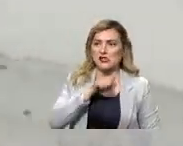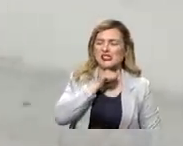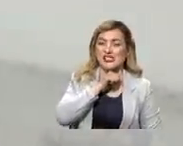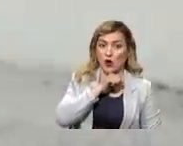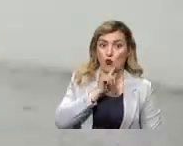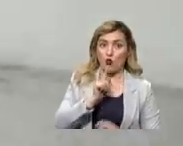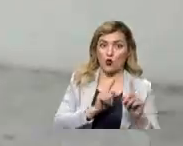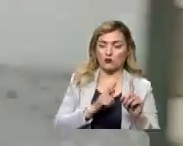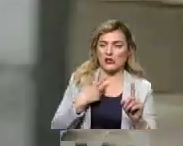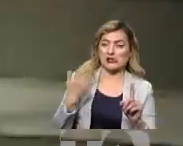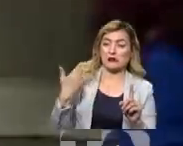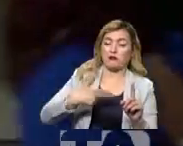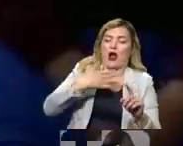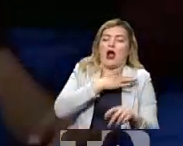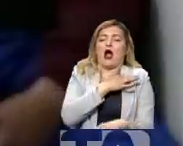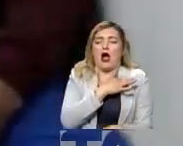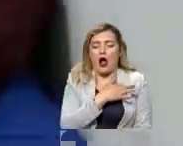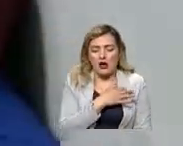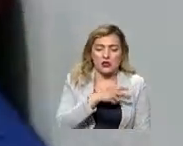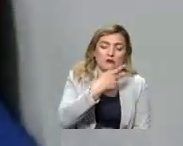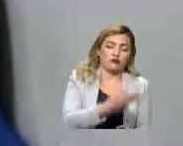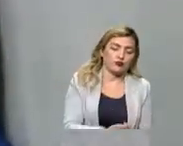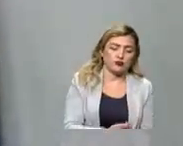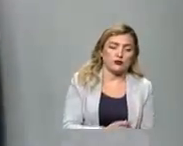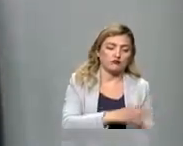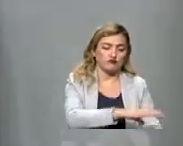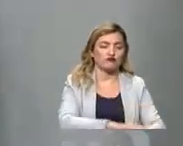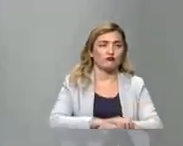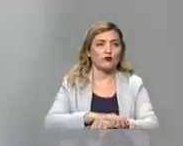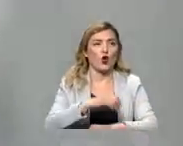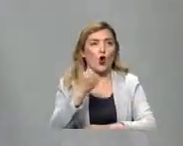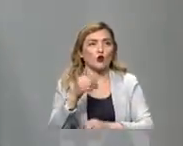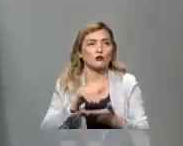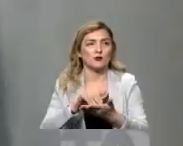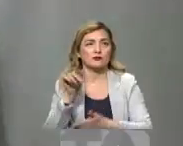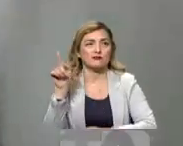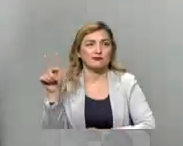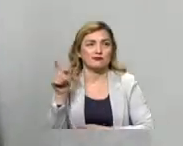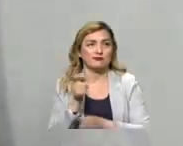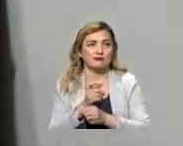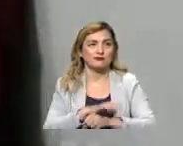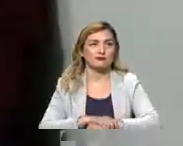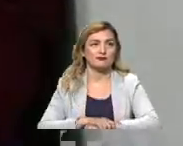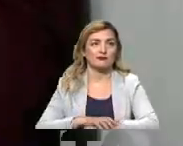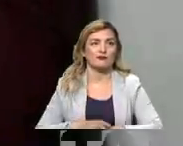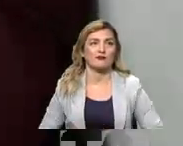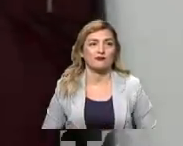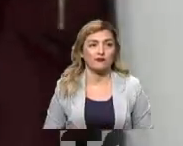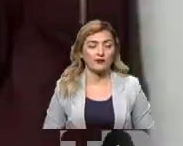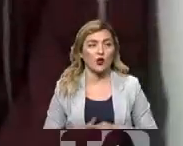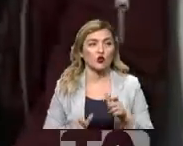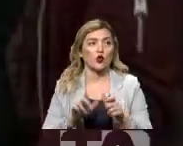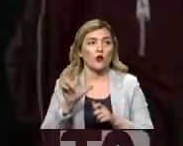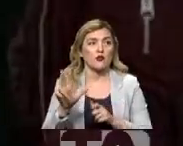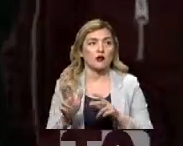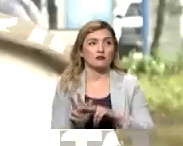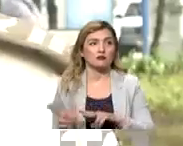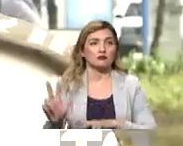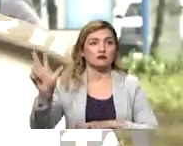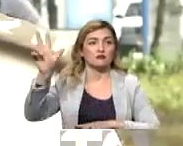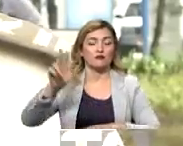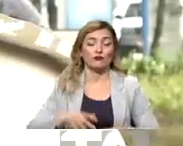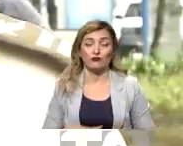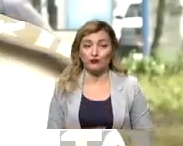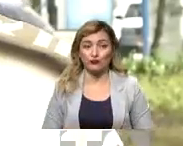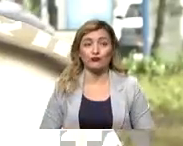ser detenido. Al igual que otro de los miembros de la banda, Carlos Eduardo Proaño, también fue capturado. Los otros tres lograron darse a la fuga.